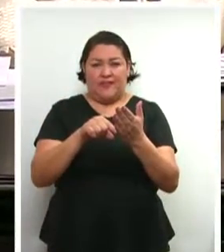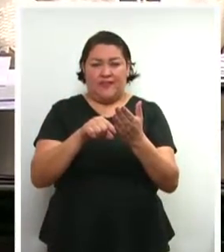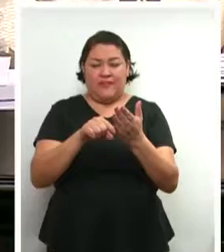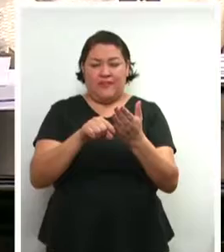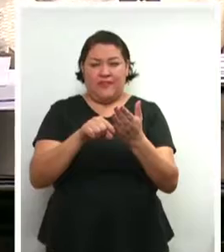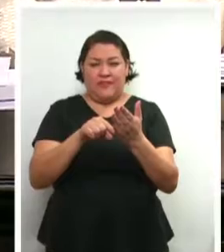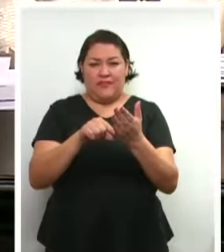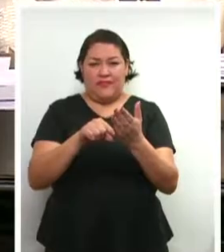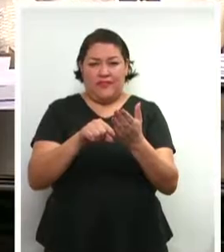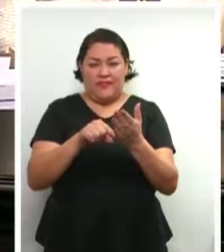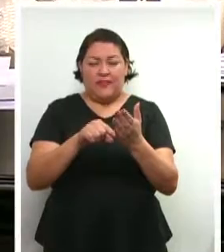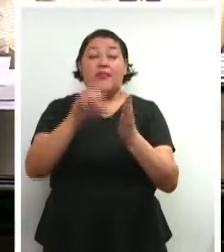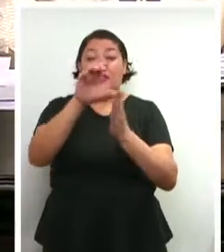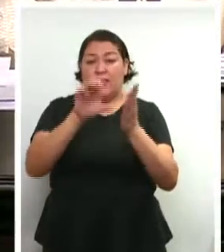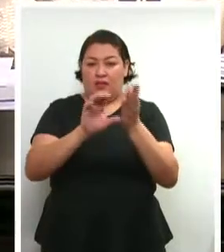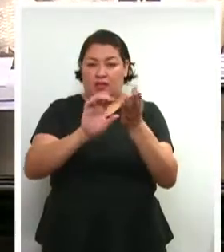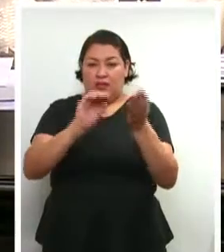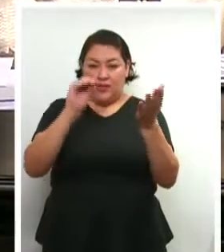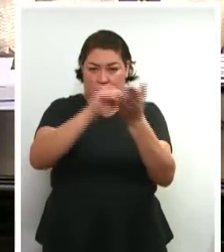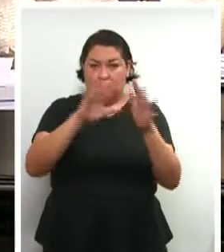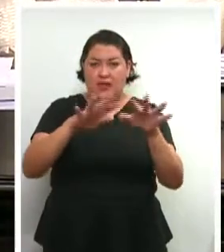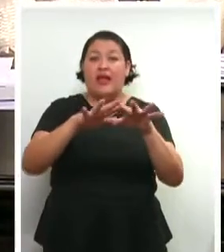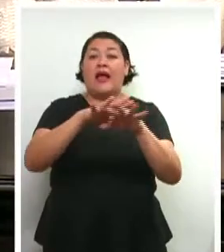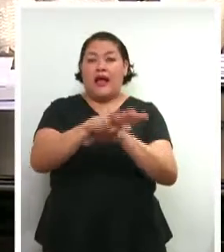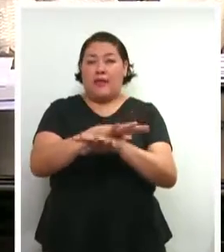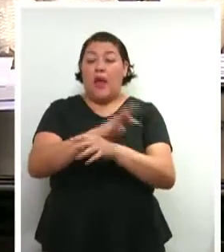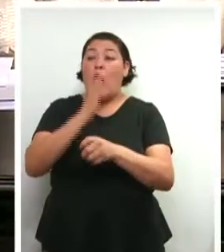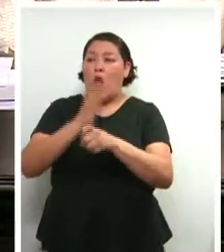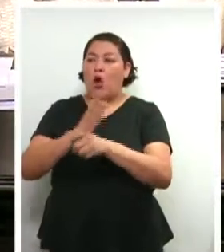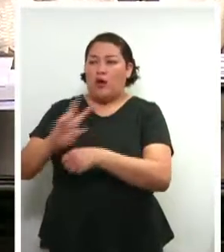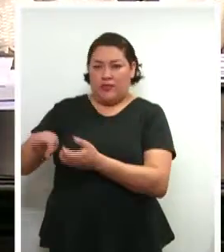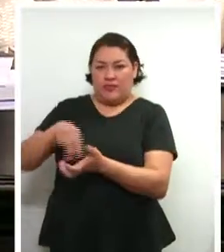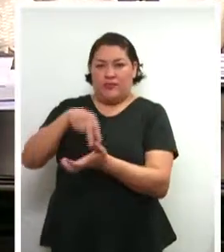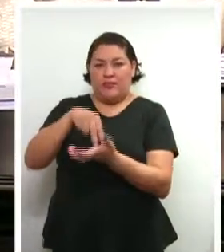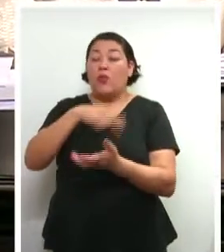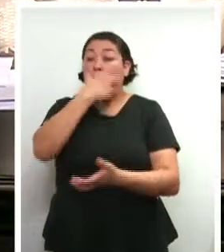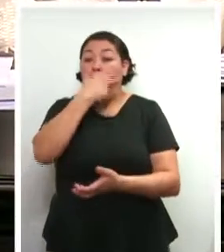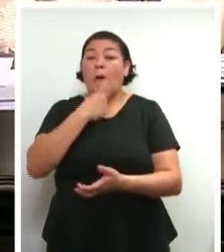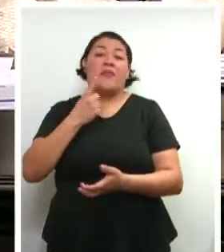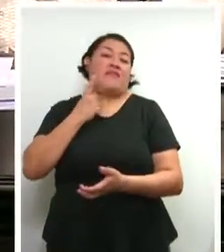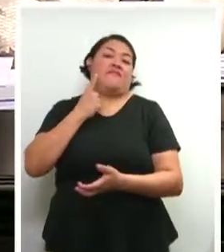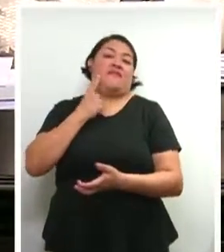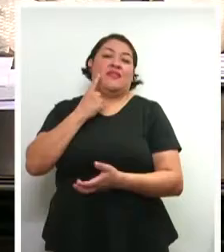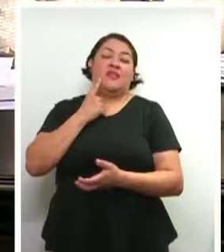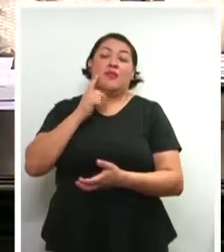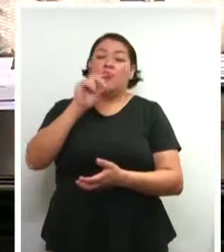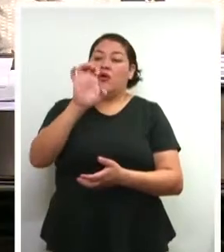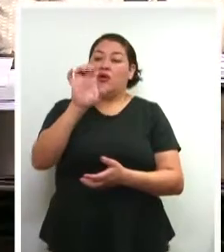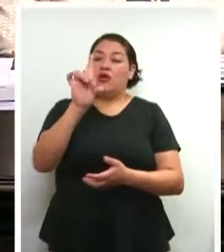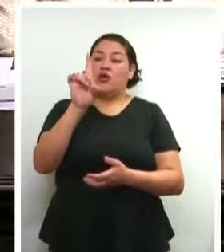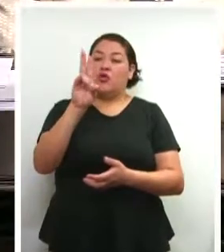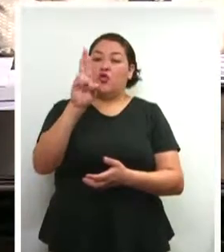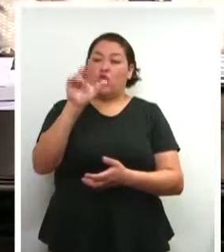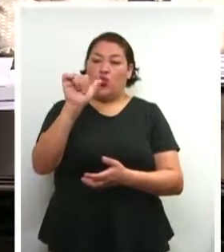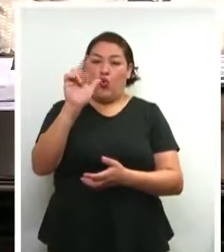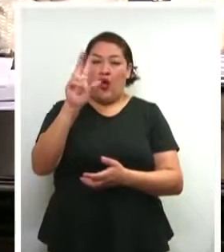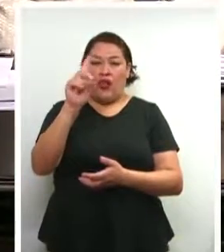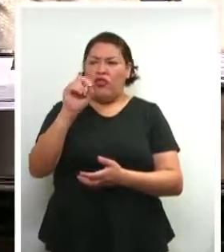proyecto de Constitución Política de la Ciudad de México. Tiene la palabra el diputado Eduardo Escobedo.